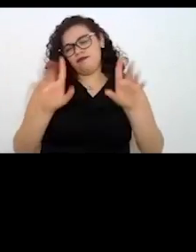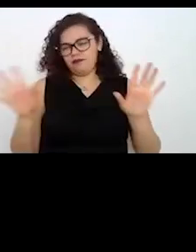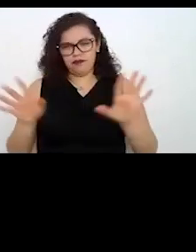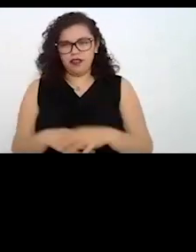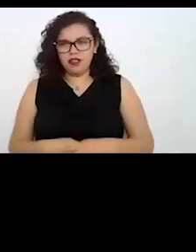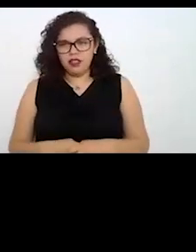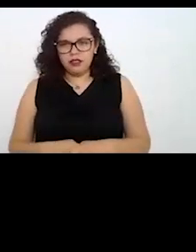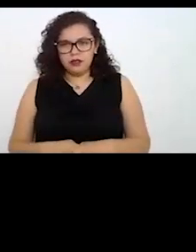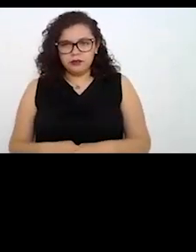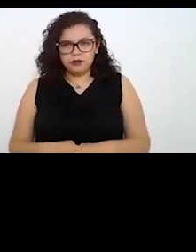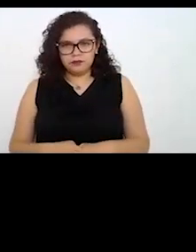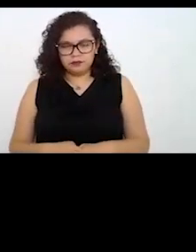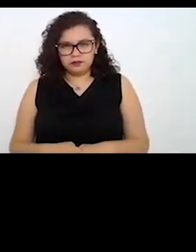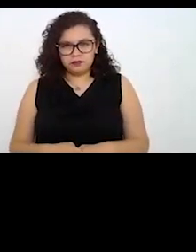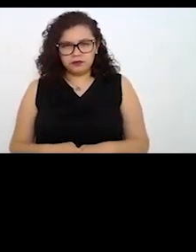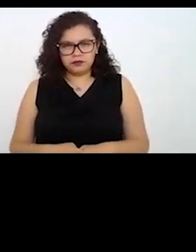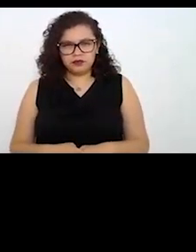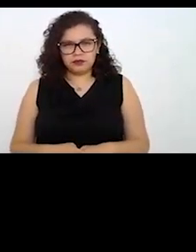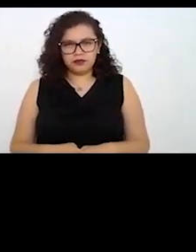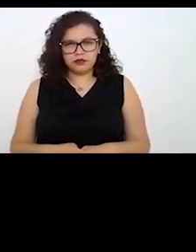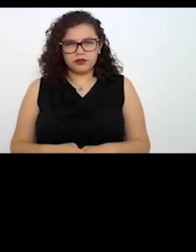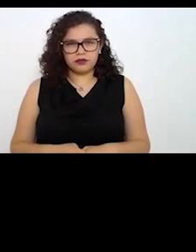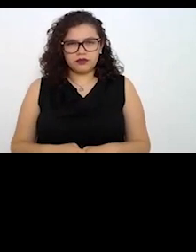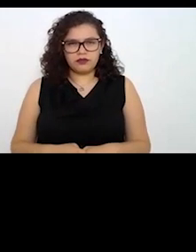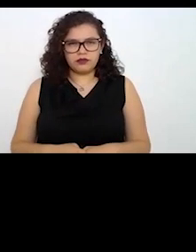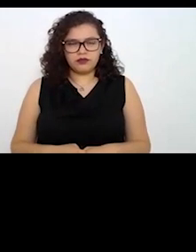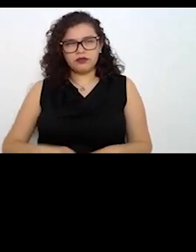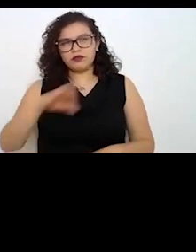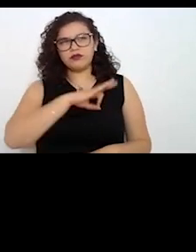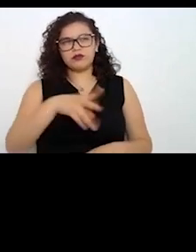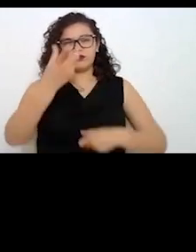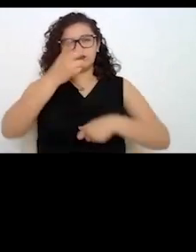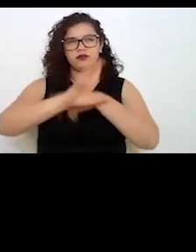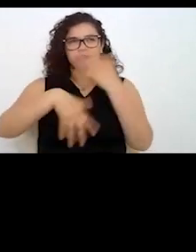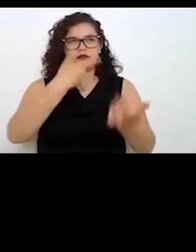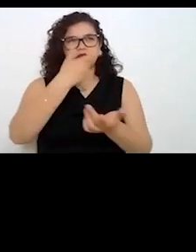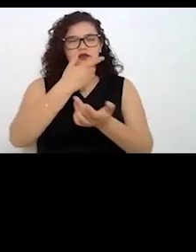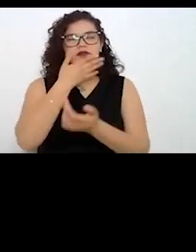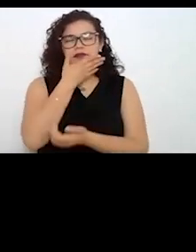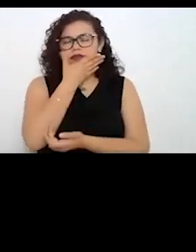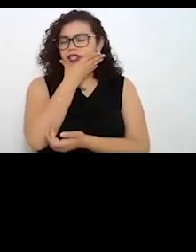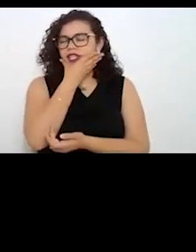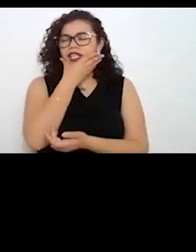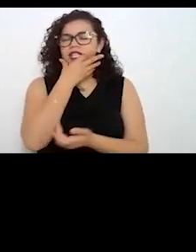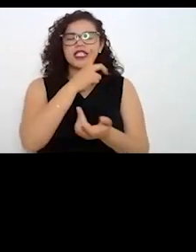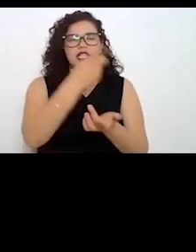sí se le puede llegar a dar ese día de salario porque pues, es un día no trabajado.